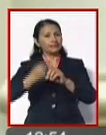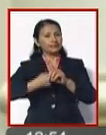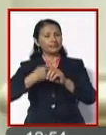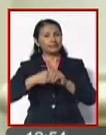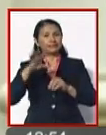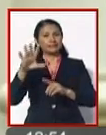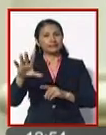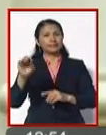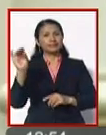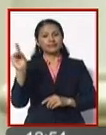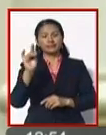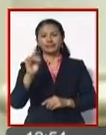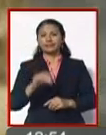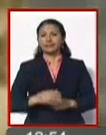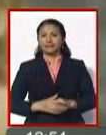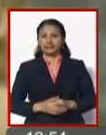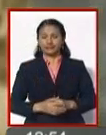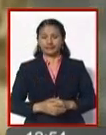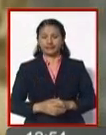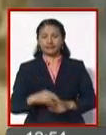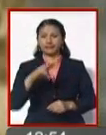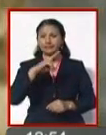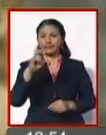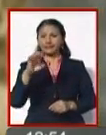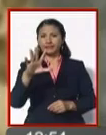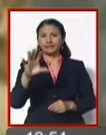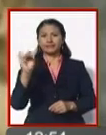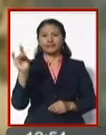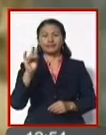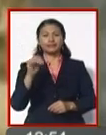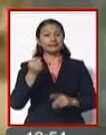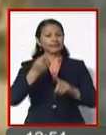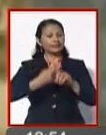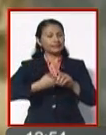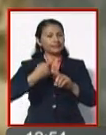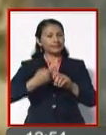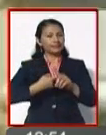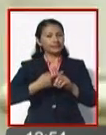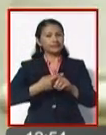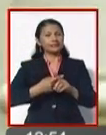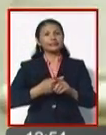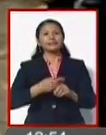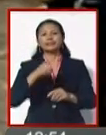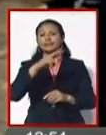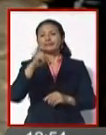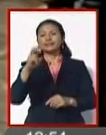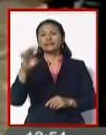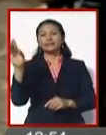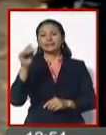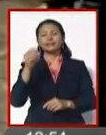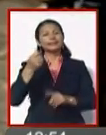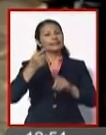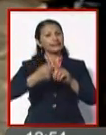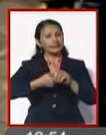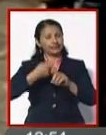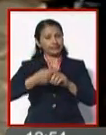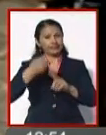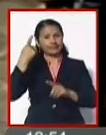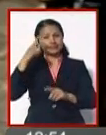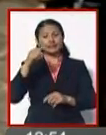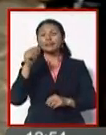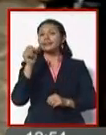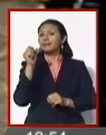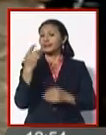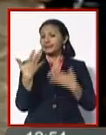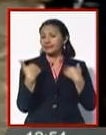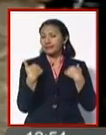en 50 bolivianos, vale decir, 250 bolivianos mensuales para no rentistas y 200 bolivianos mensuales para